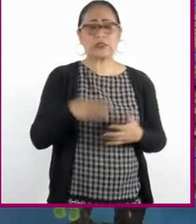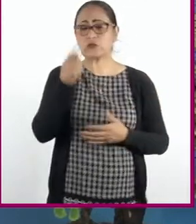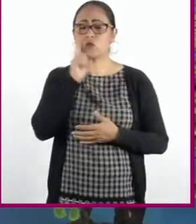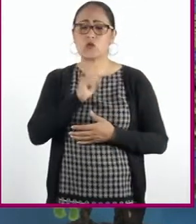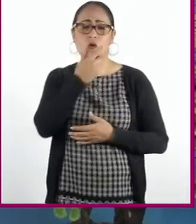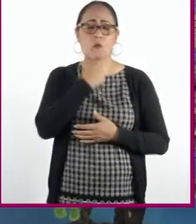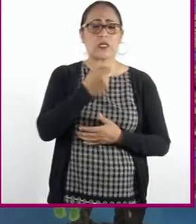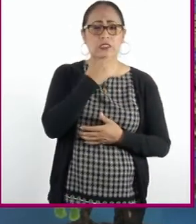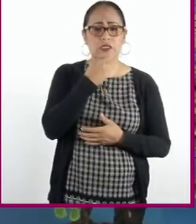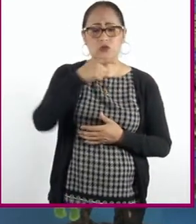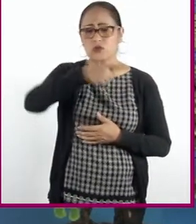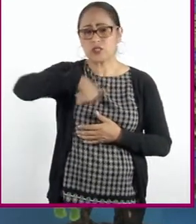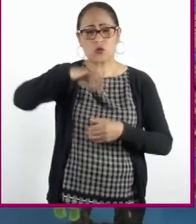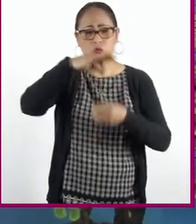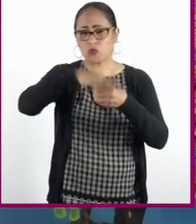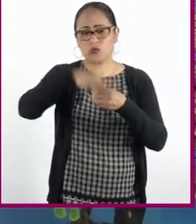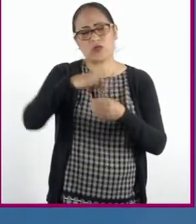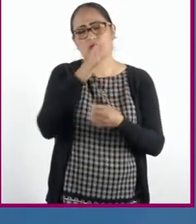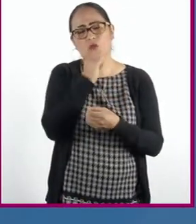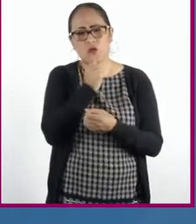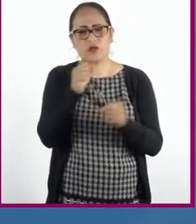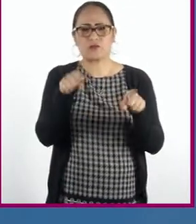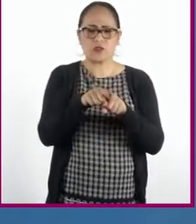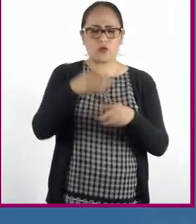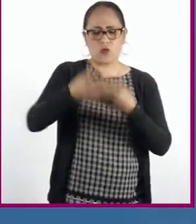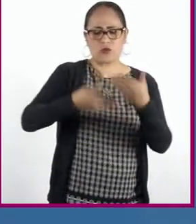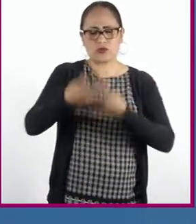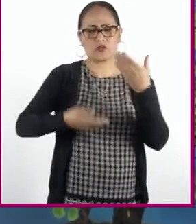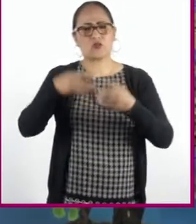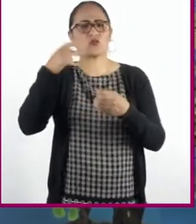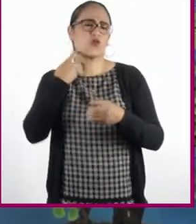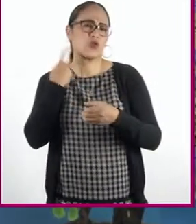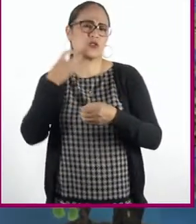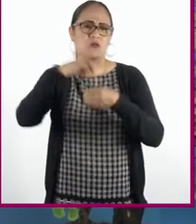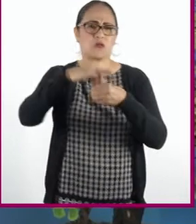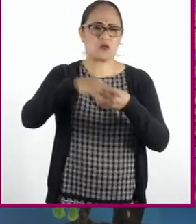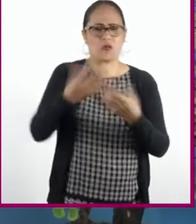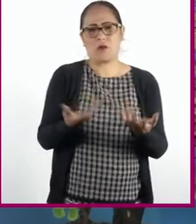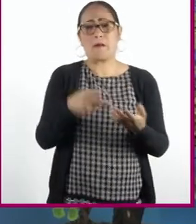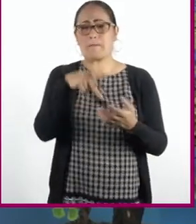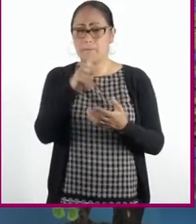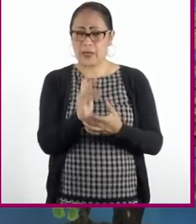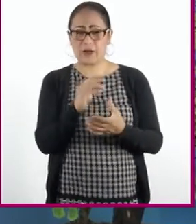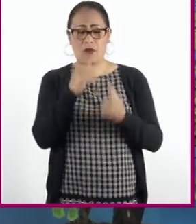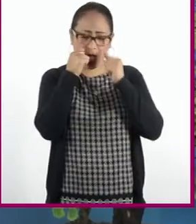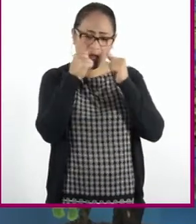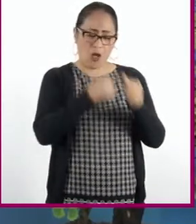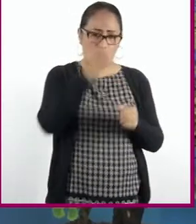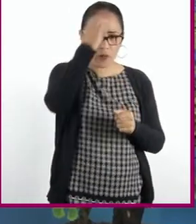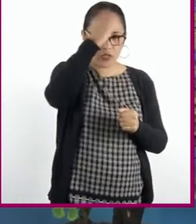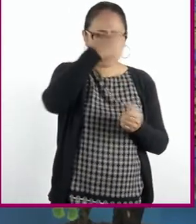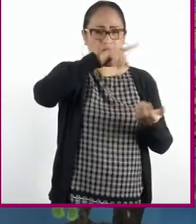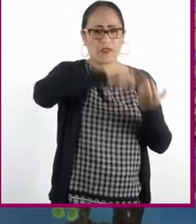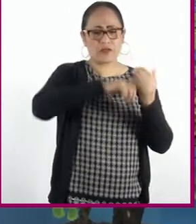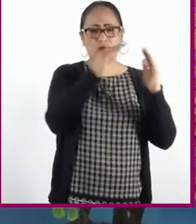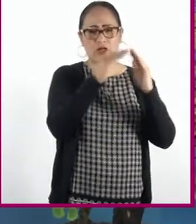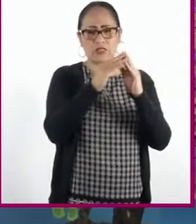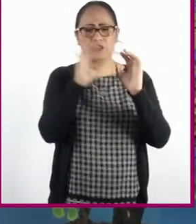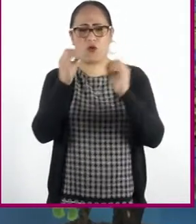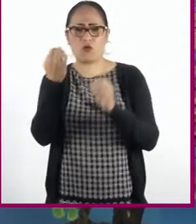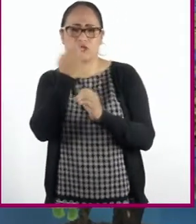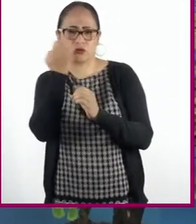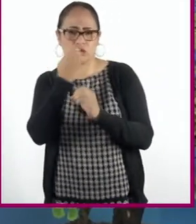ni participan en los procesos políticos. No prestar especial atención a sus opiniones en el hogar y las escuelas, en